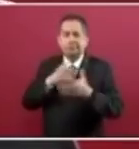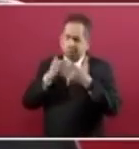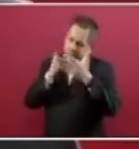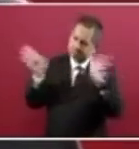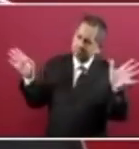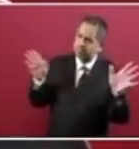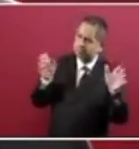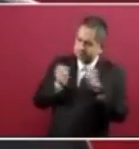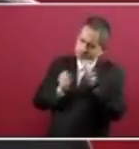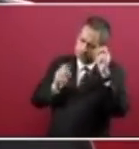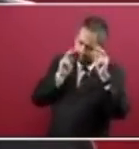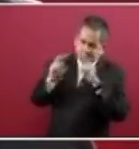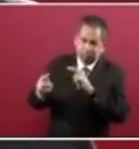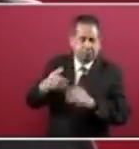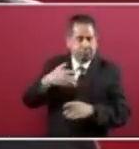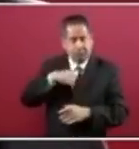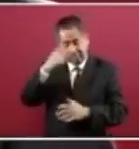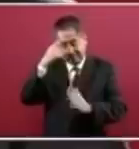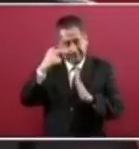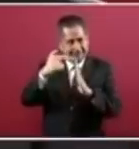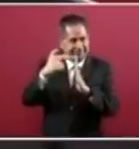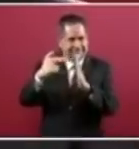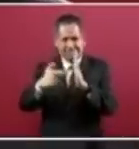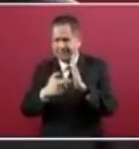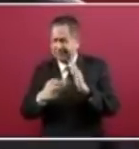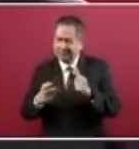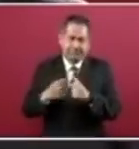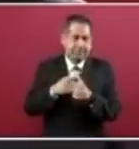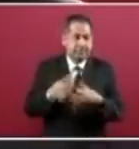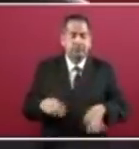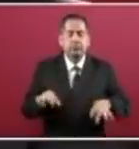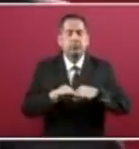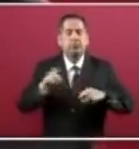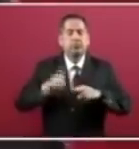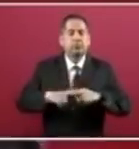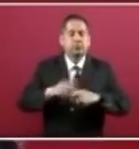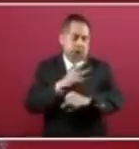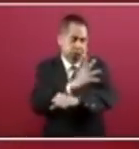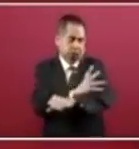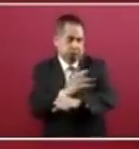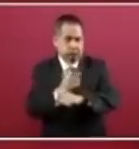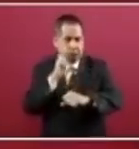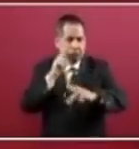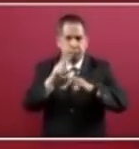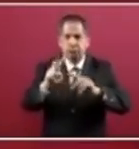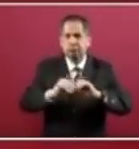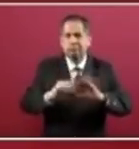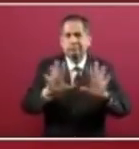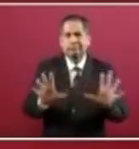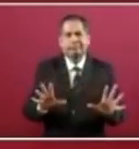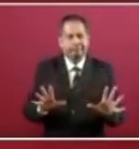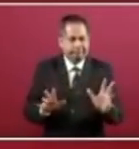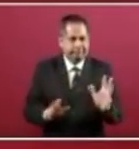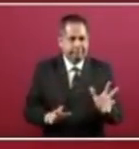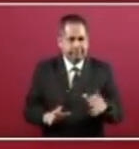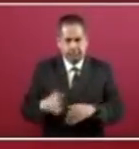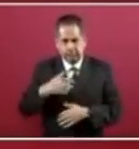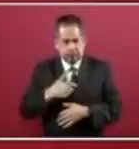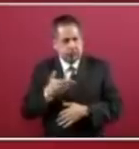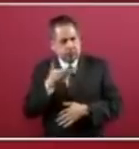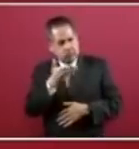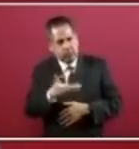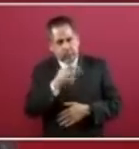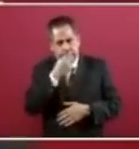El presidente Andrés Manuel López Obrador exhortó al fiscal general de la República, Alejandro Gertz Manero, dar a conocer todo lo relacionado con el